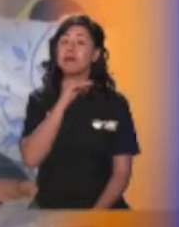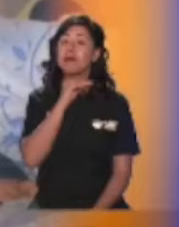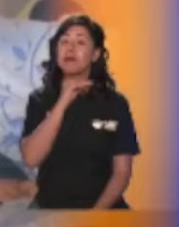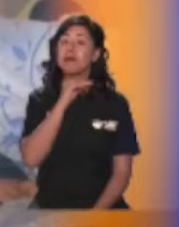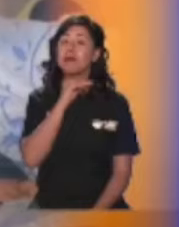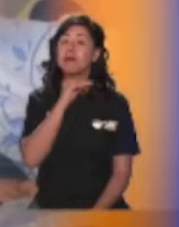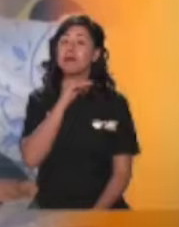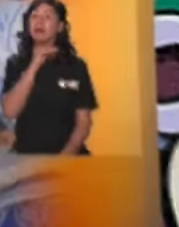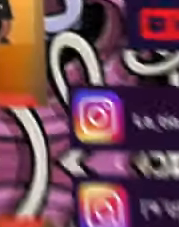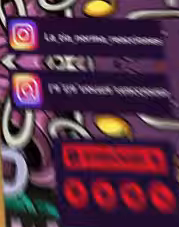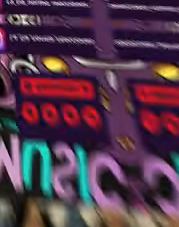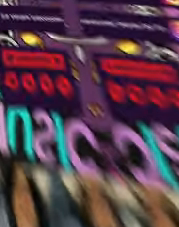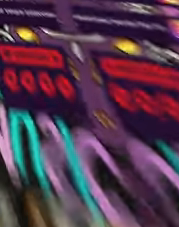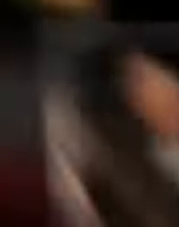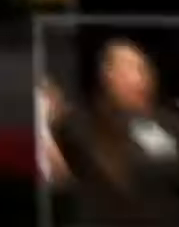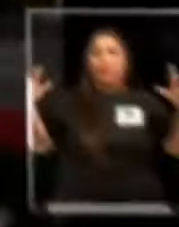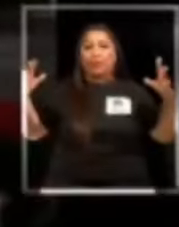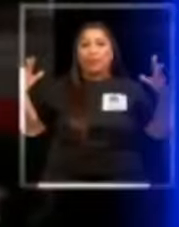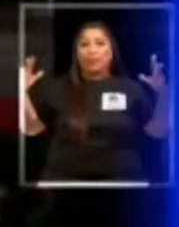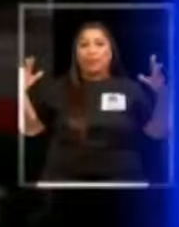¿Vamos a compartir otra? Dale. Bueno.